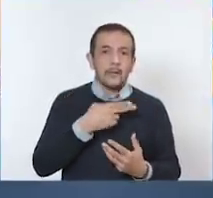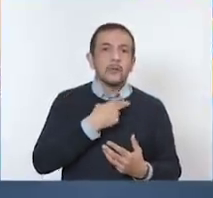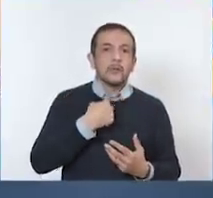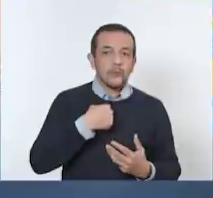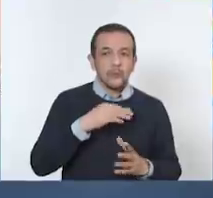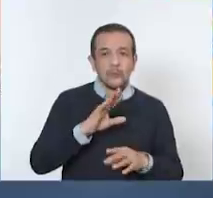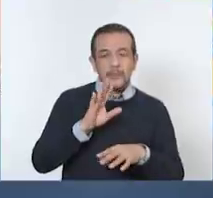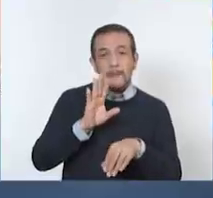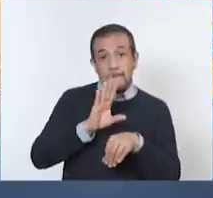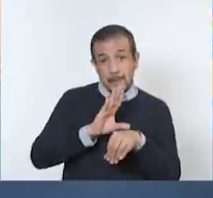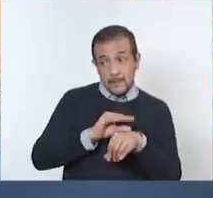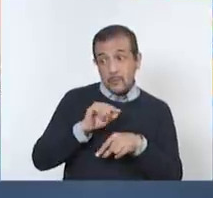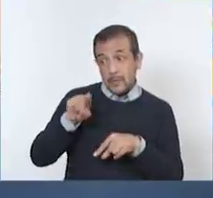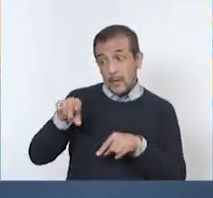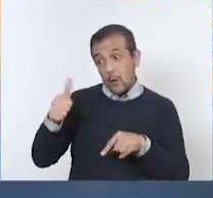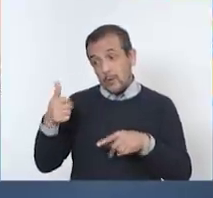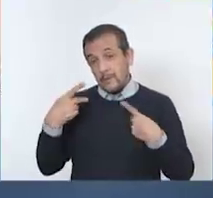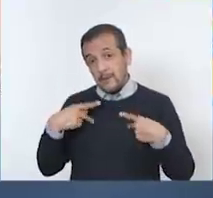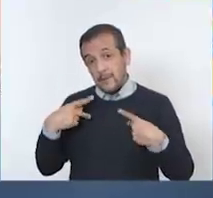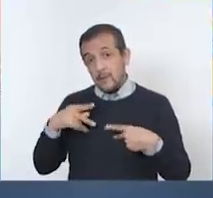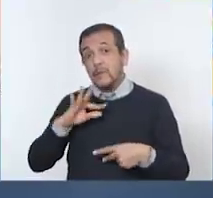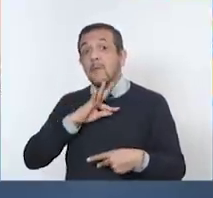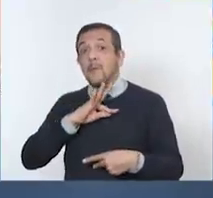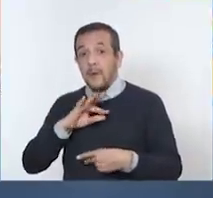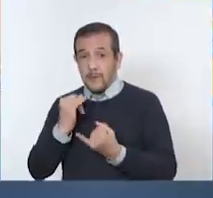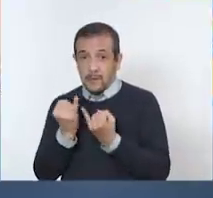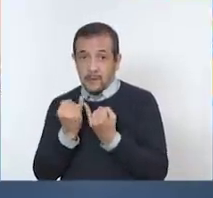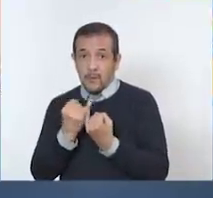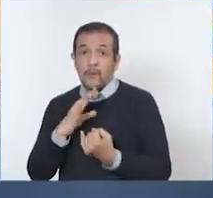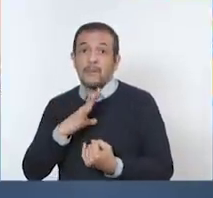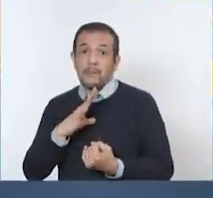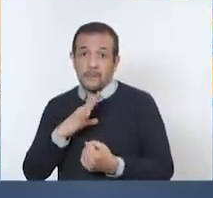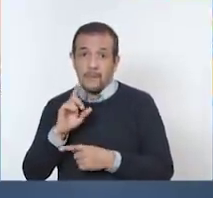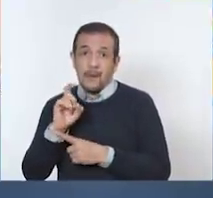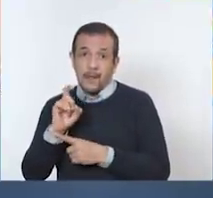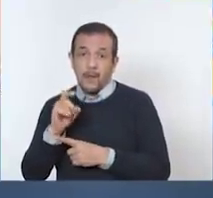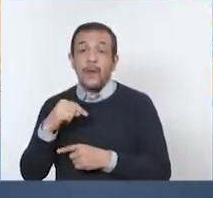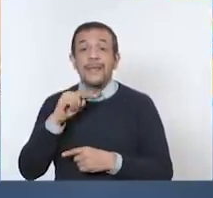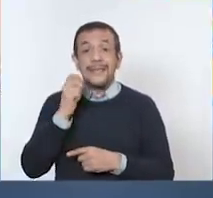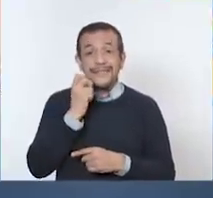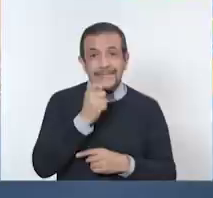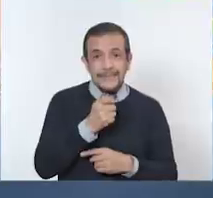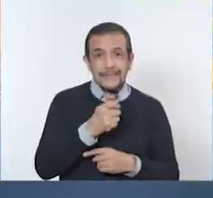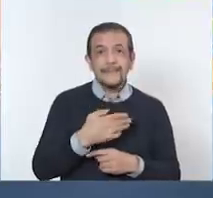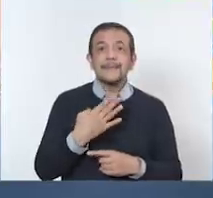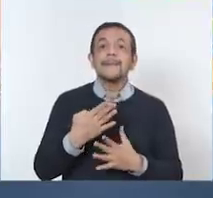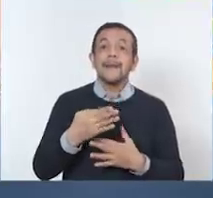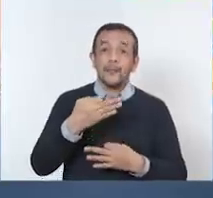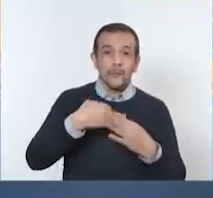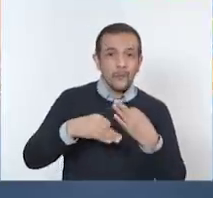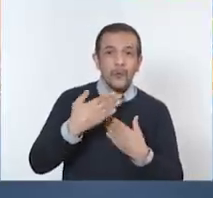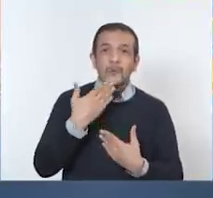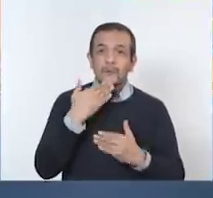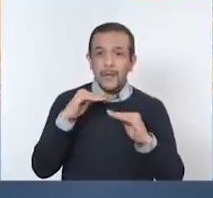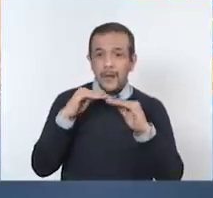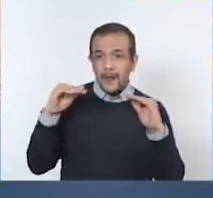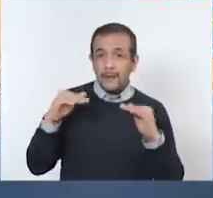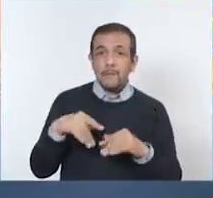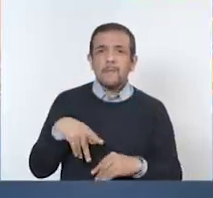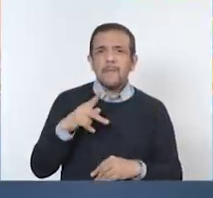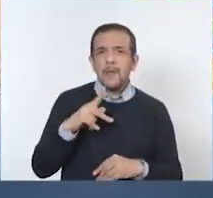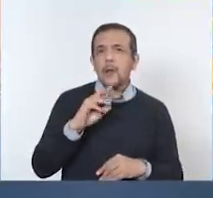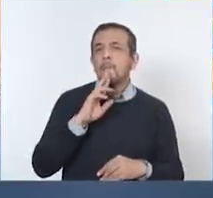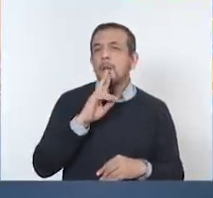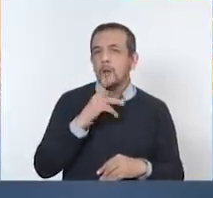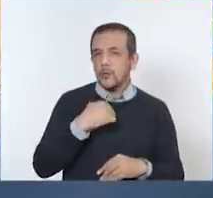puedan tener acceso a ese vital líquido y realizamos una acción para el bien común. Pero para